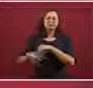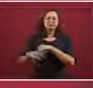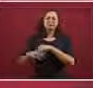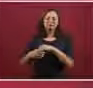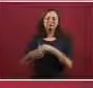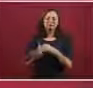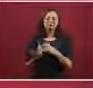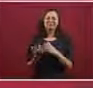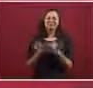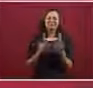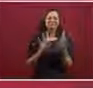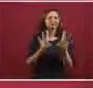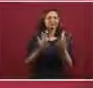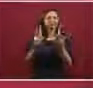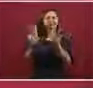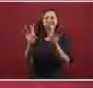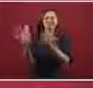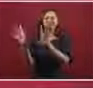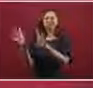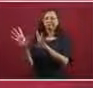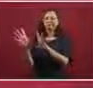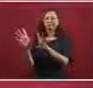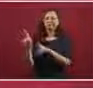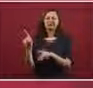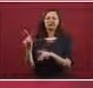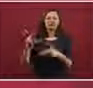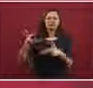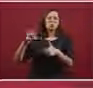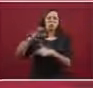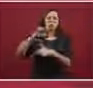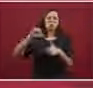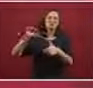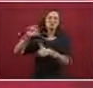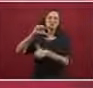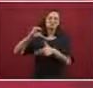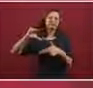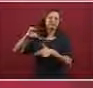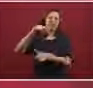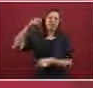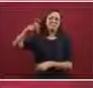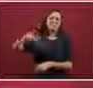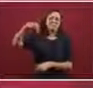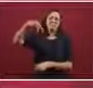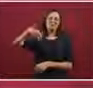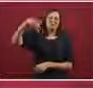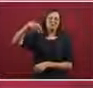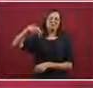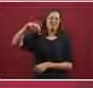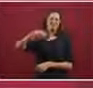que se quedó ahí el huracán estacionado en la zona